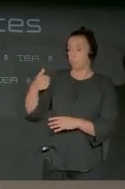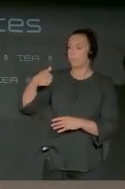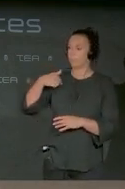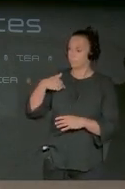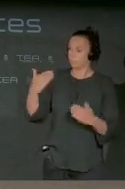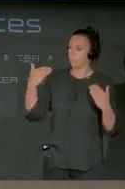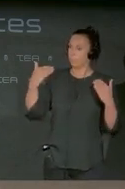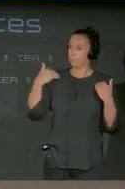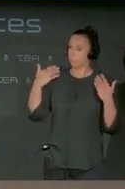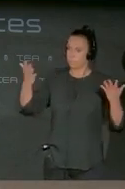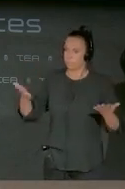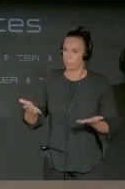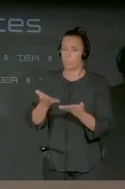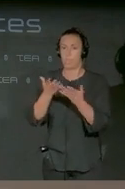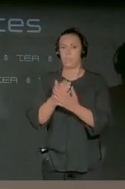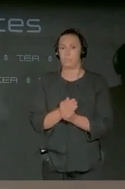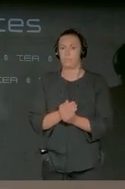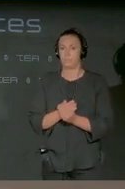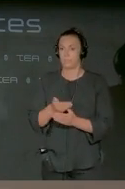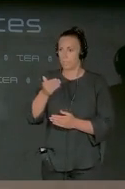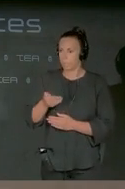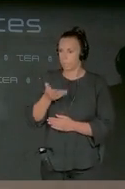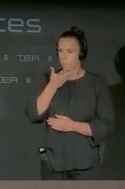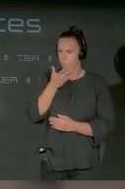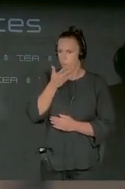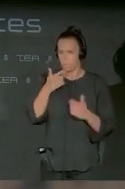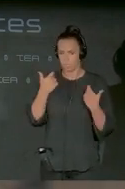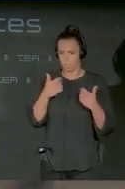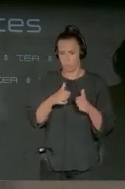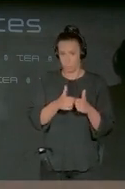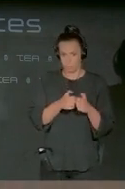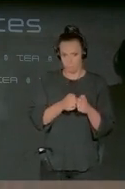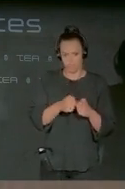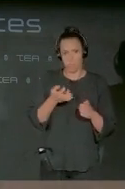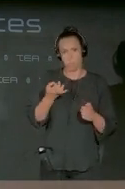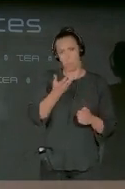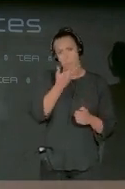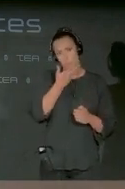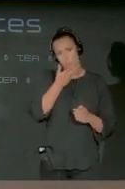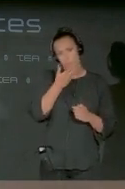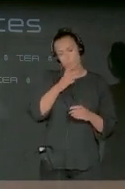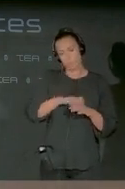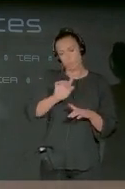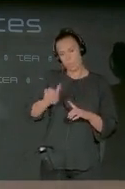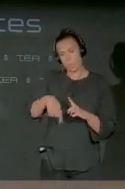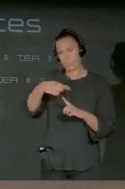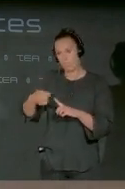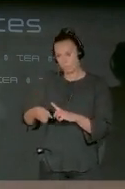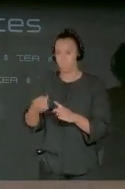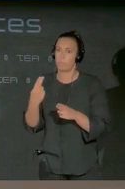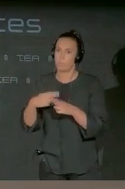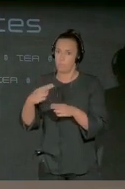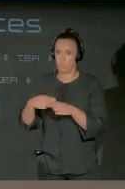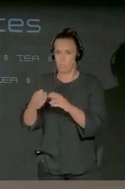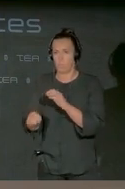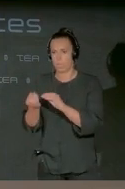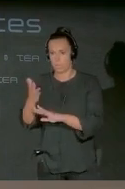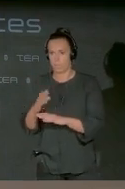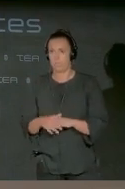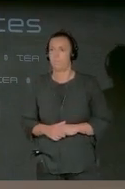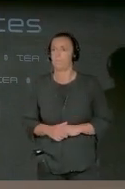Es importante que conozcamos en profundidad el sector en Europa para poder tomar las decisiones más adecuadas que ayuden a su desarrollo. Además,